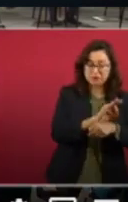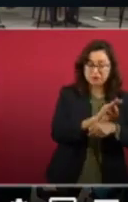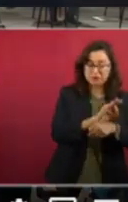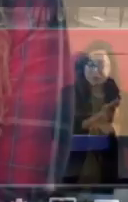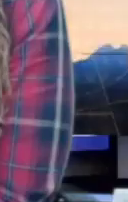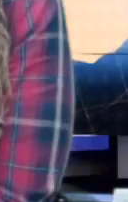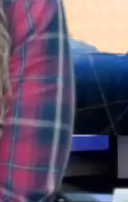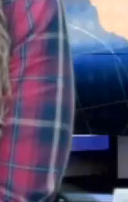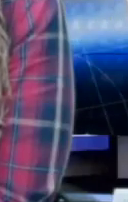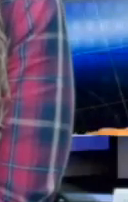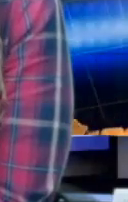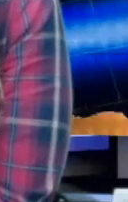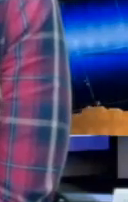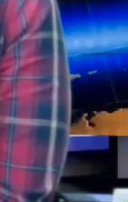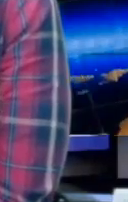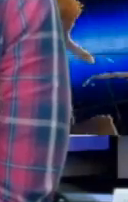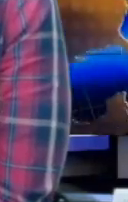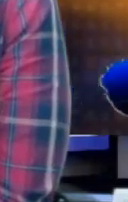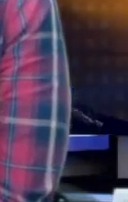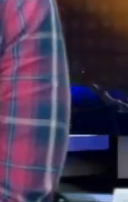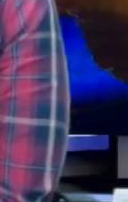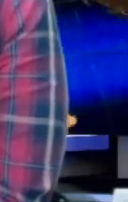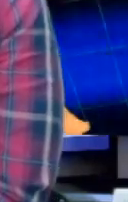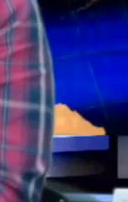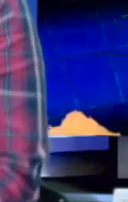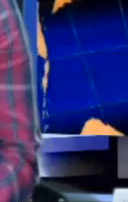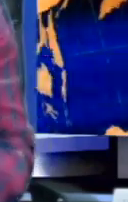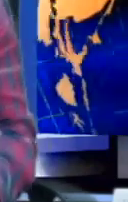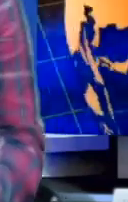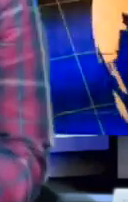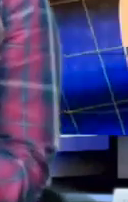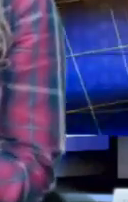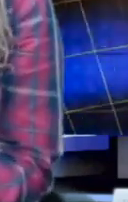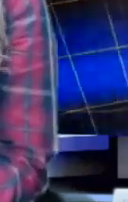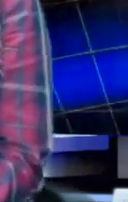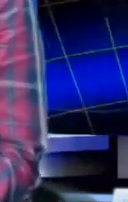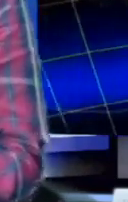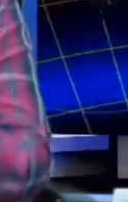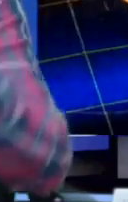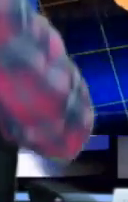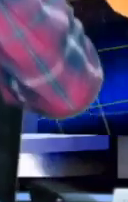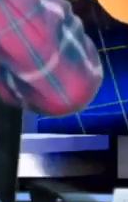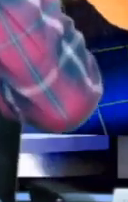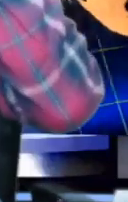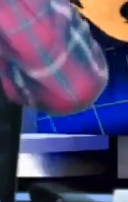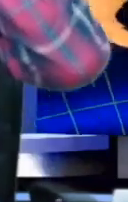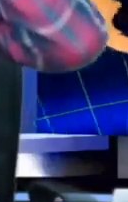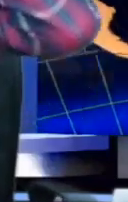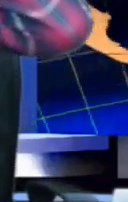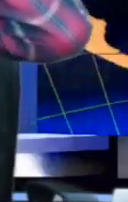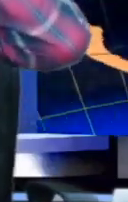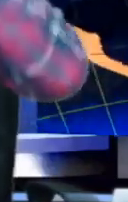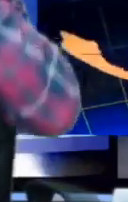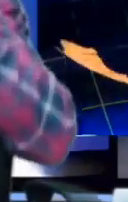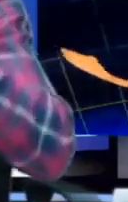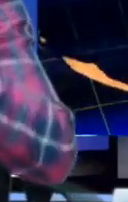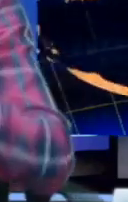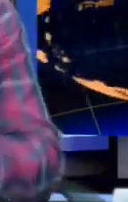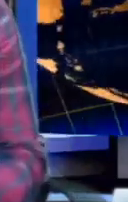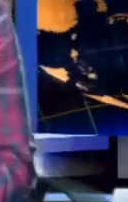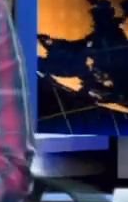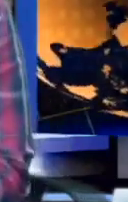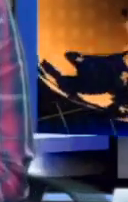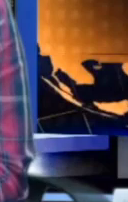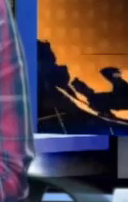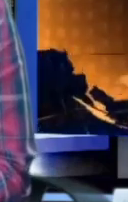Pues ahí lo tienen, esa es la información, ese es el acuerdo firmado esta mañana por miembros del gabinete